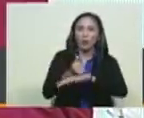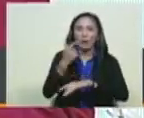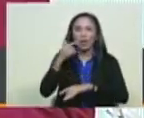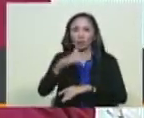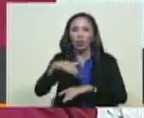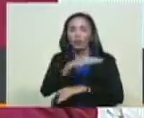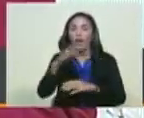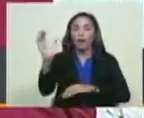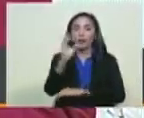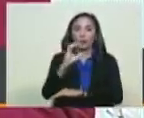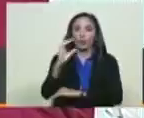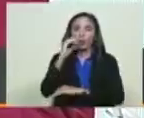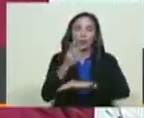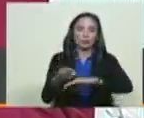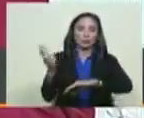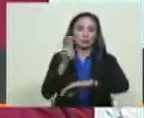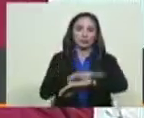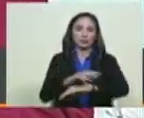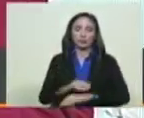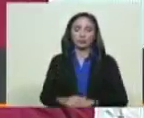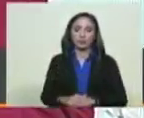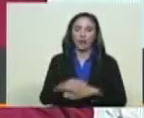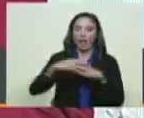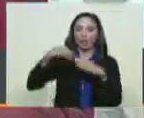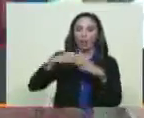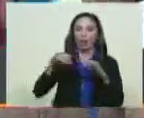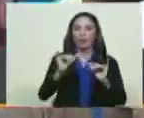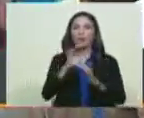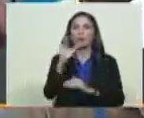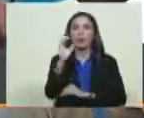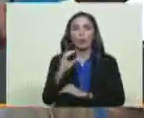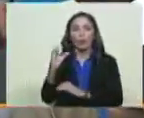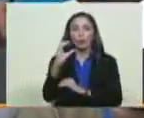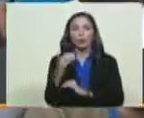mafias colombianas de dollar cúcuta